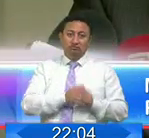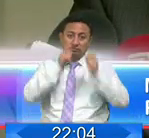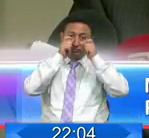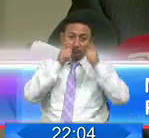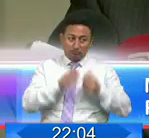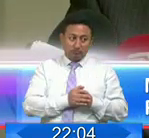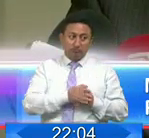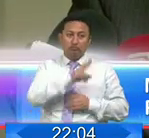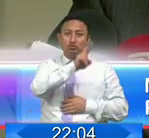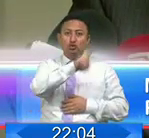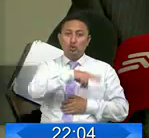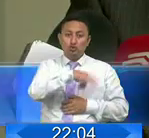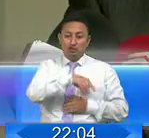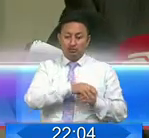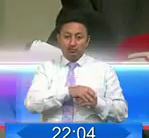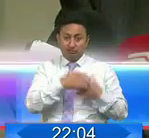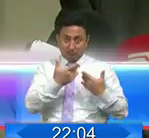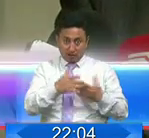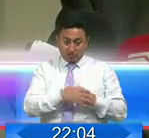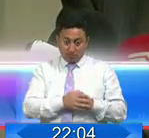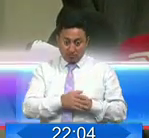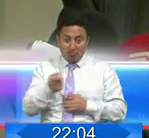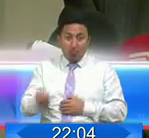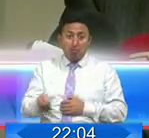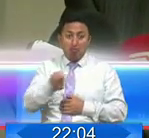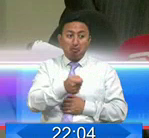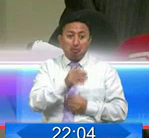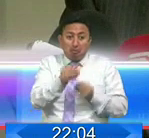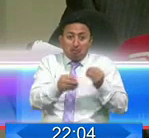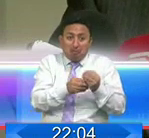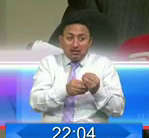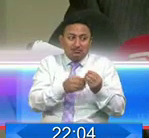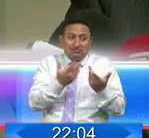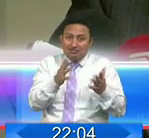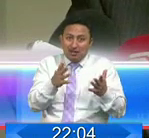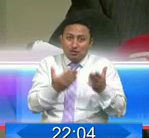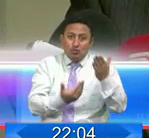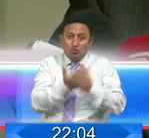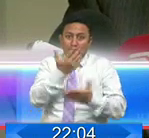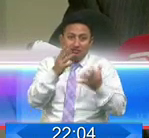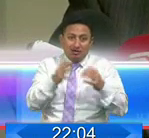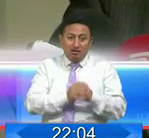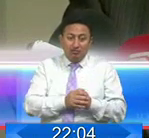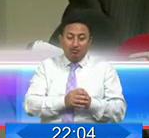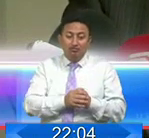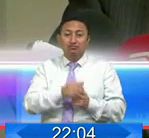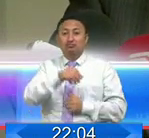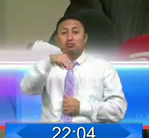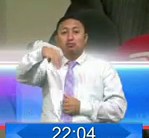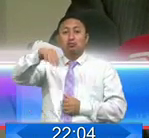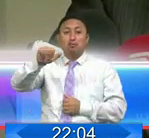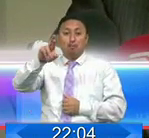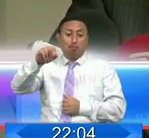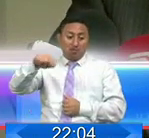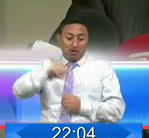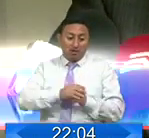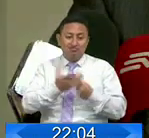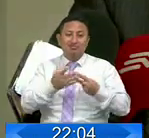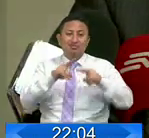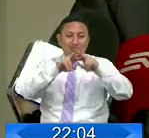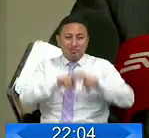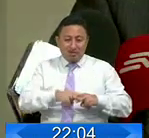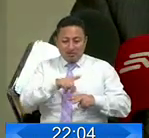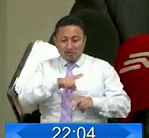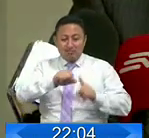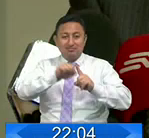de instrucción fiscal no ha podido incluir absolutamente nada nuevo en relación a alexis mera las revisiones que se han